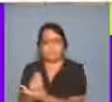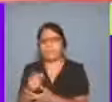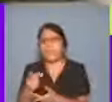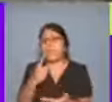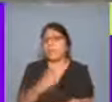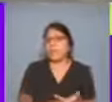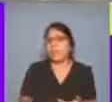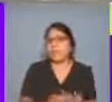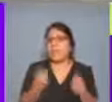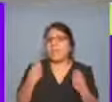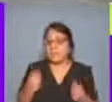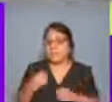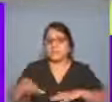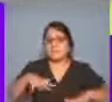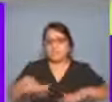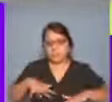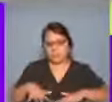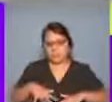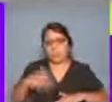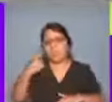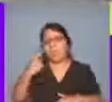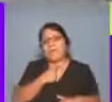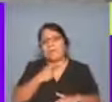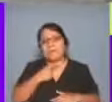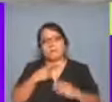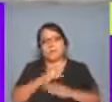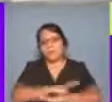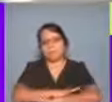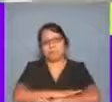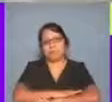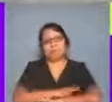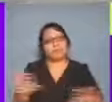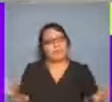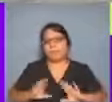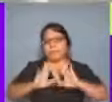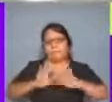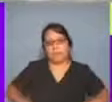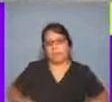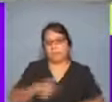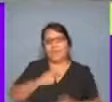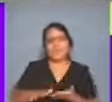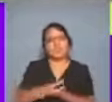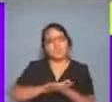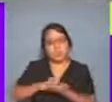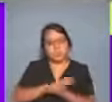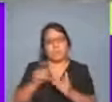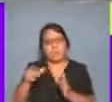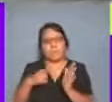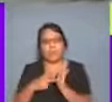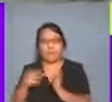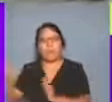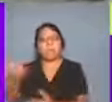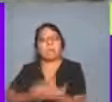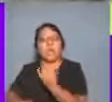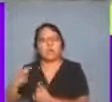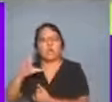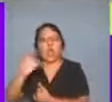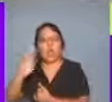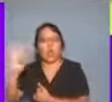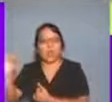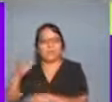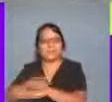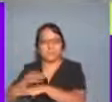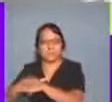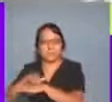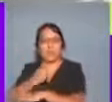determinar la situación ya para finalizar con la problemática eso es lo que nos comentó Sergio lobo que ahora en este momento están en una